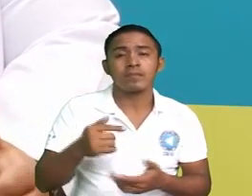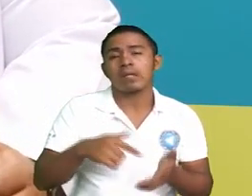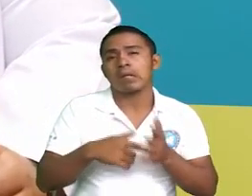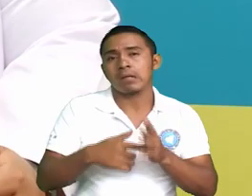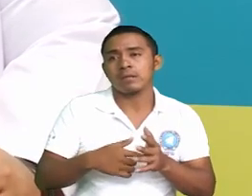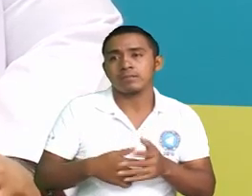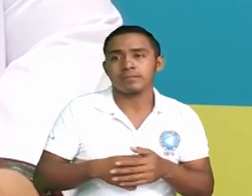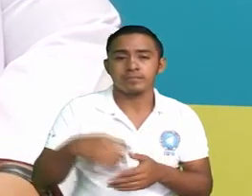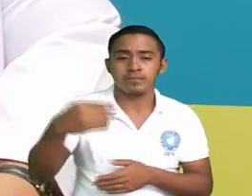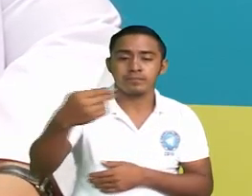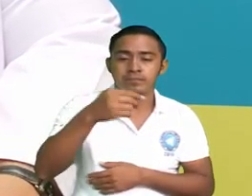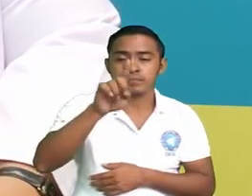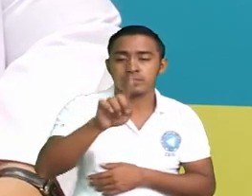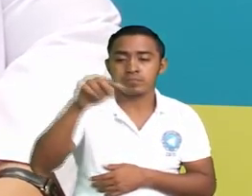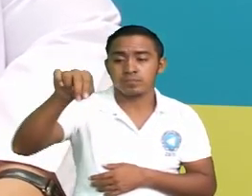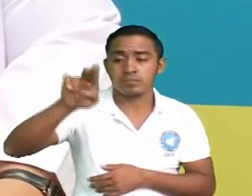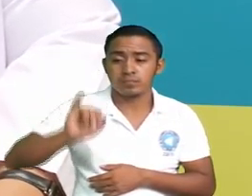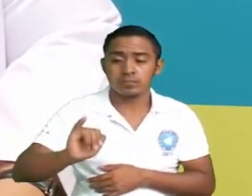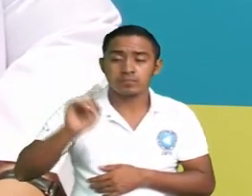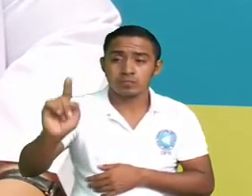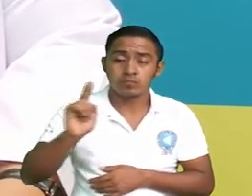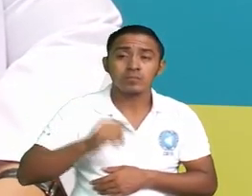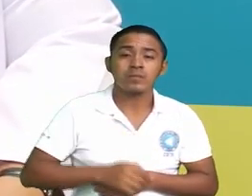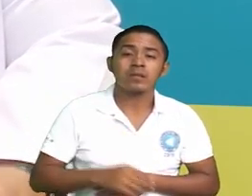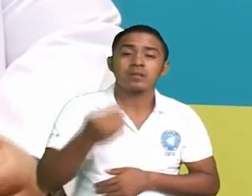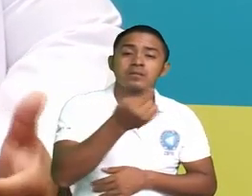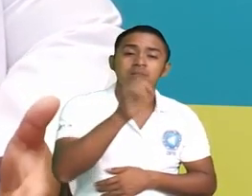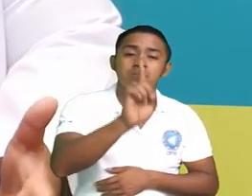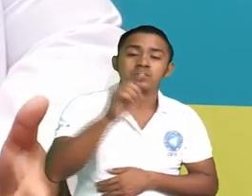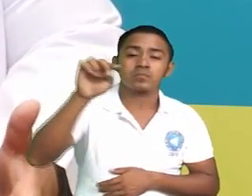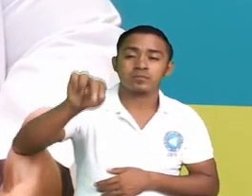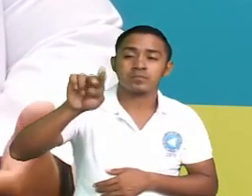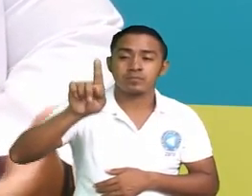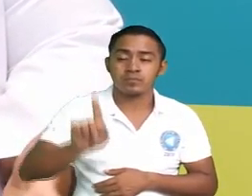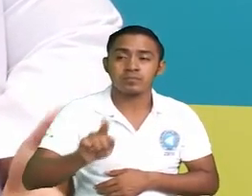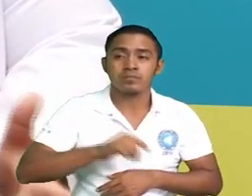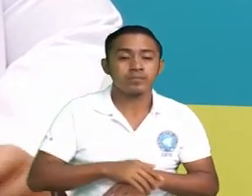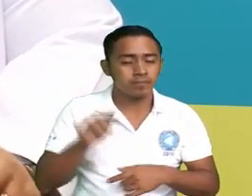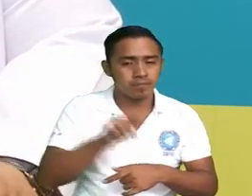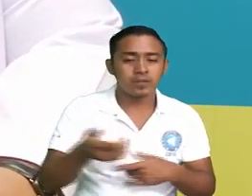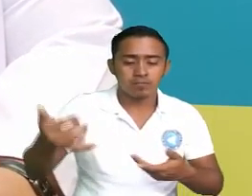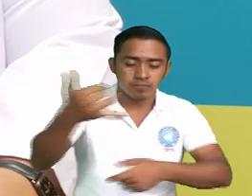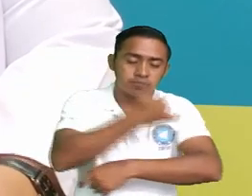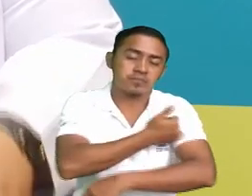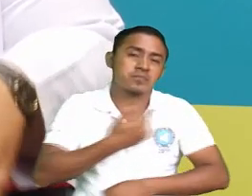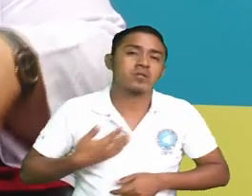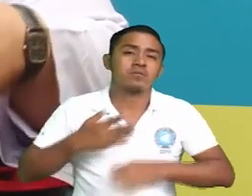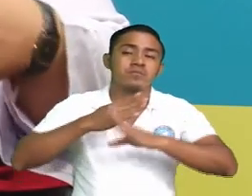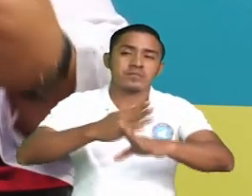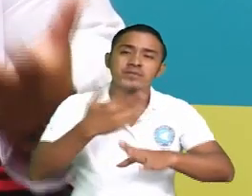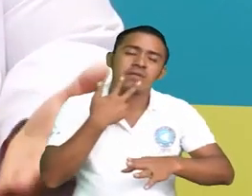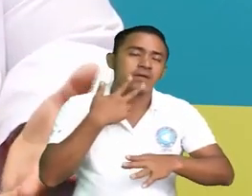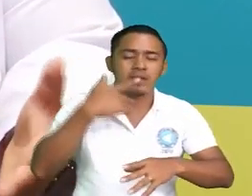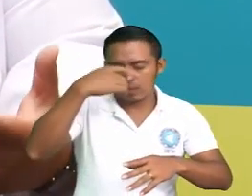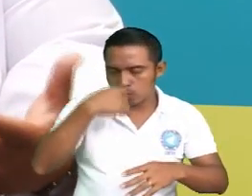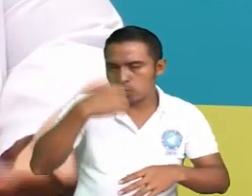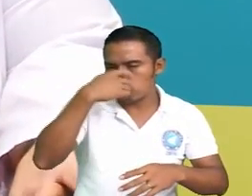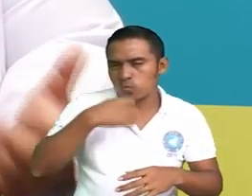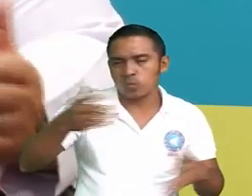caso el H1N1. Entonces, al aplicar nosotros la influenza, nosotros evitamos, ¿verdad?,